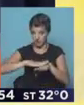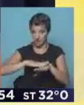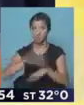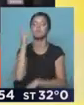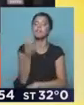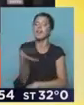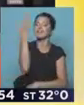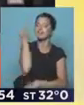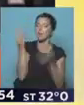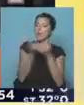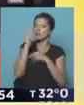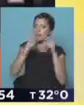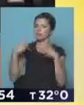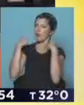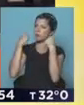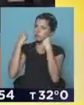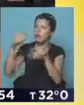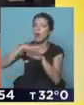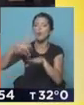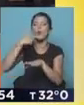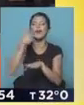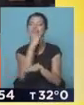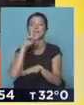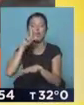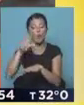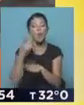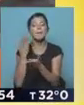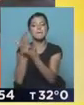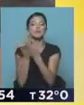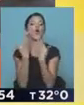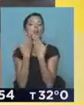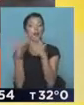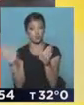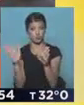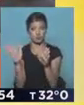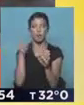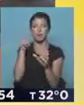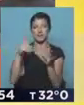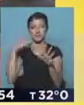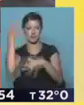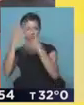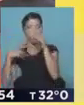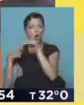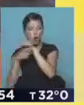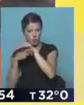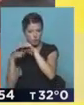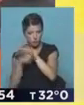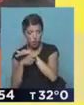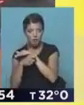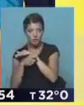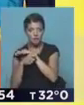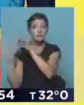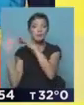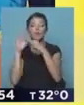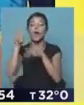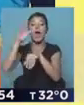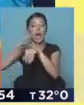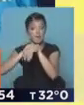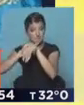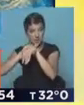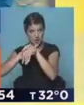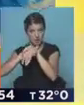salió a las calles en Seúl pidiendo la renuncia de la presidenta, hackeada por un escándalo de corrupción que involucró a su mejor amiga